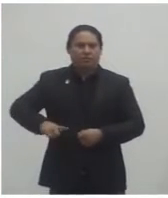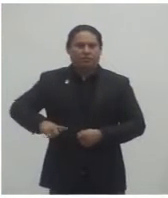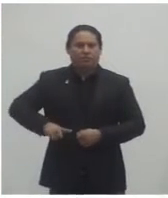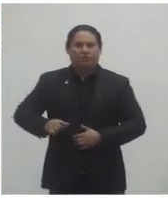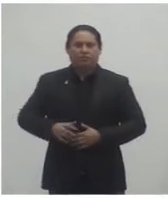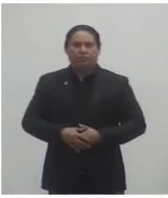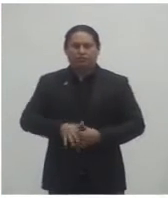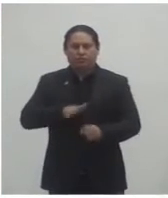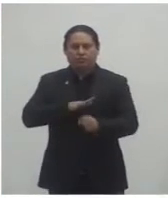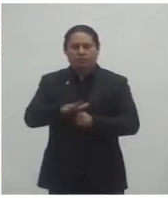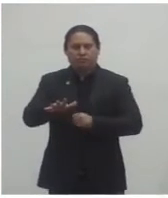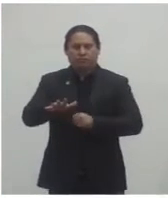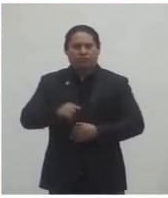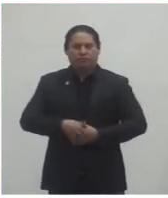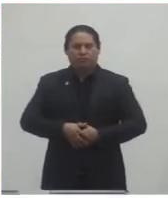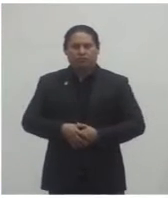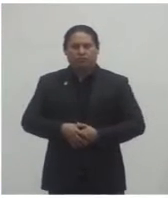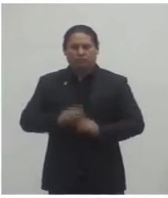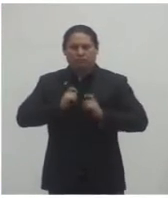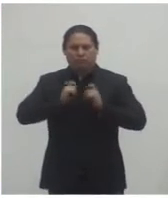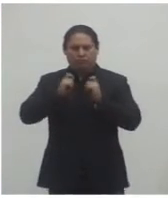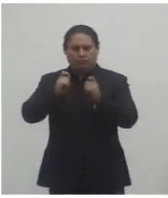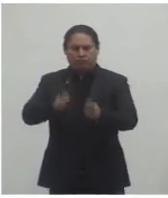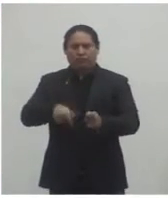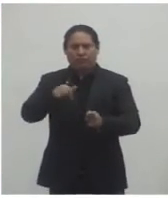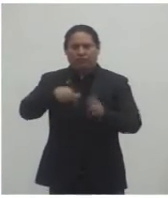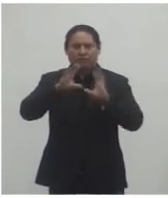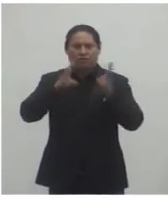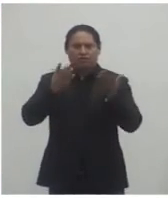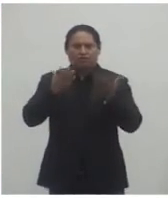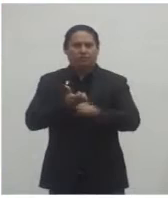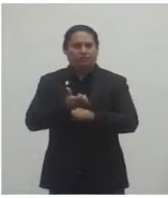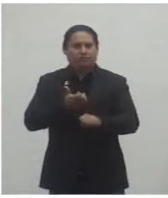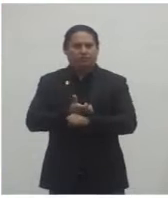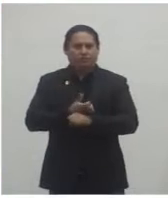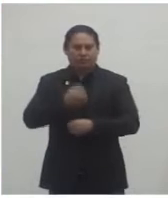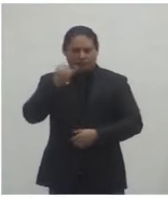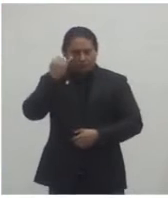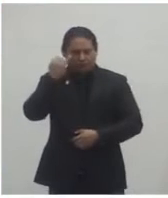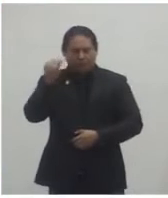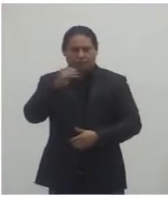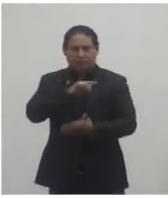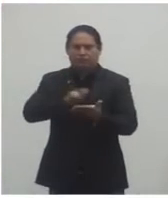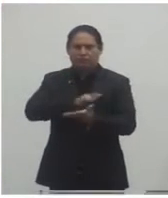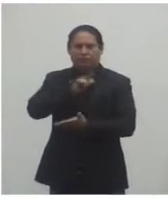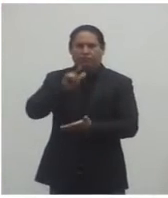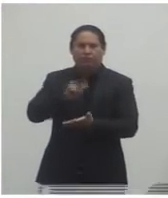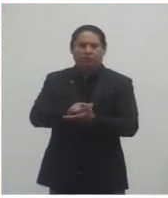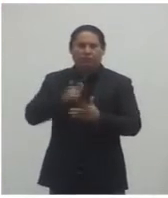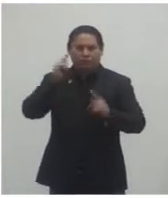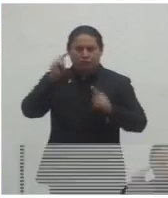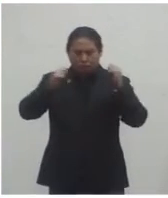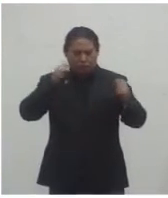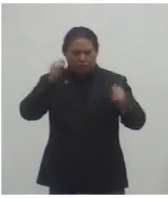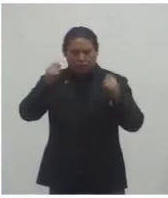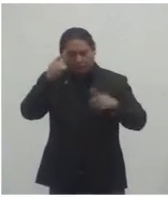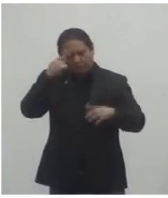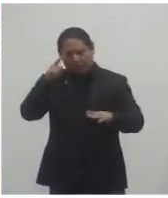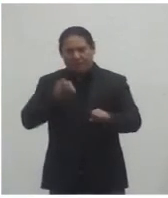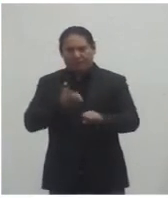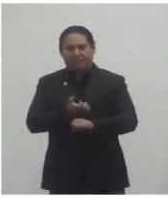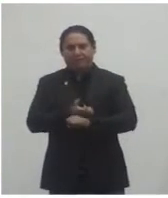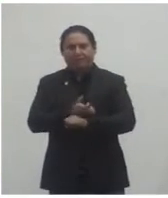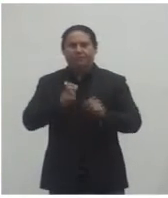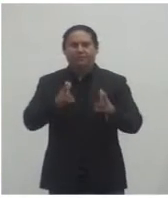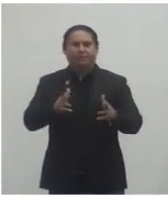Gobierno, por medio del cual remite esta soberanía popular iniciativa de ley de turismo para el Estado de